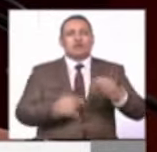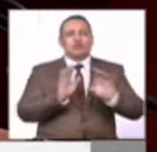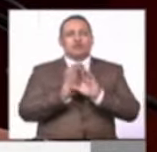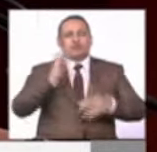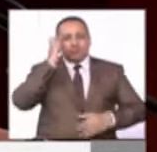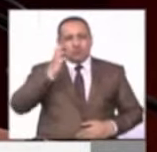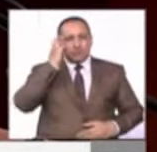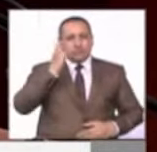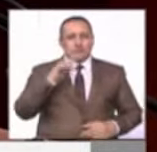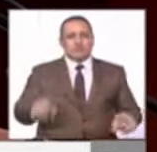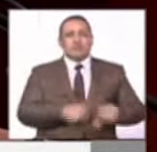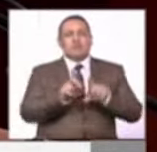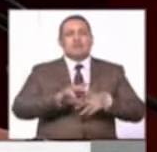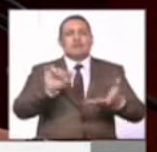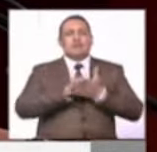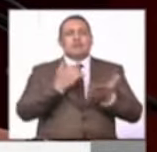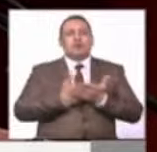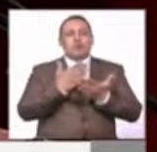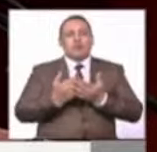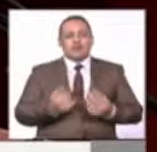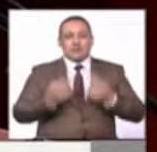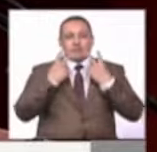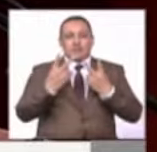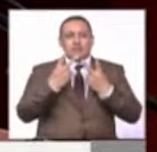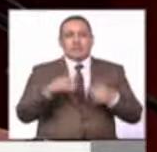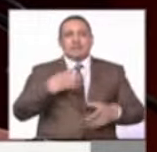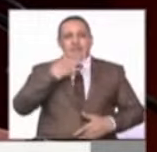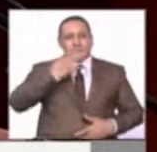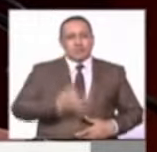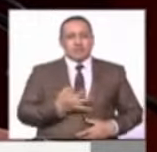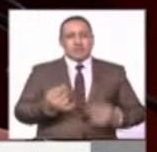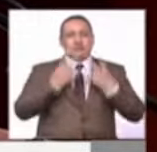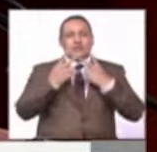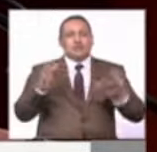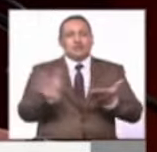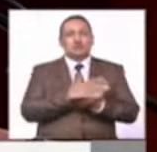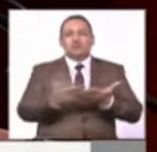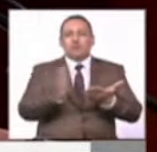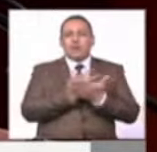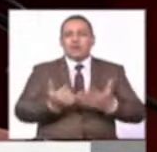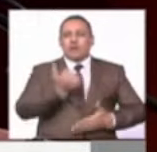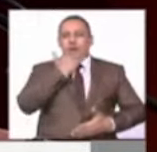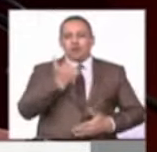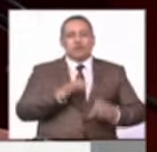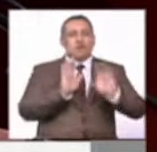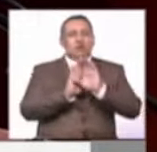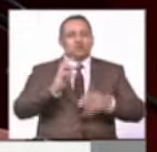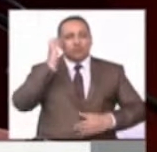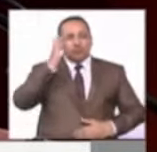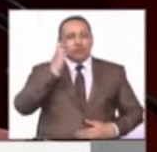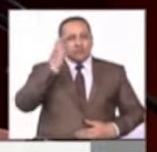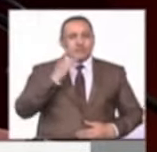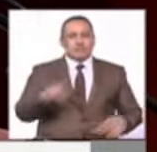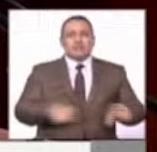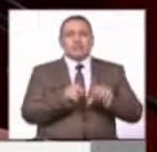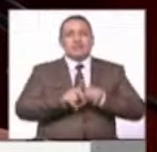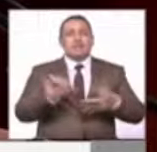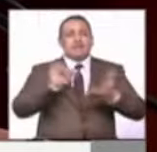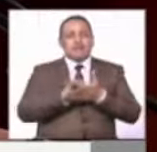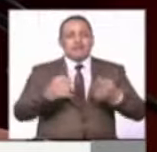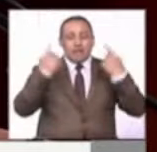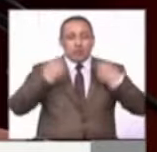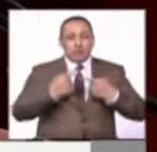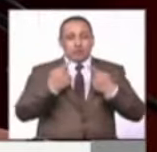Constitución vamos a evidenciar que realmente no hay ninguna infracción de la Constitución y que el